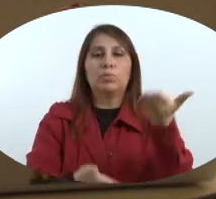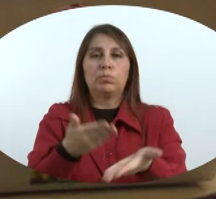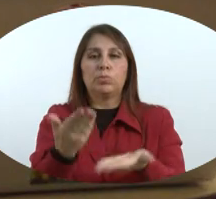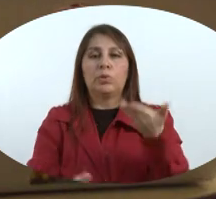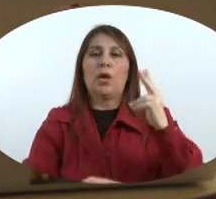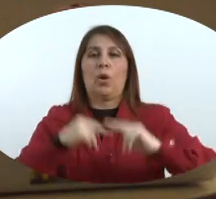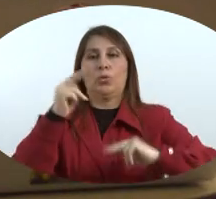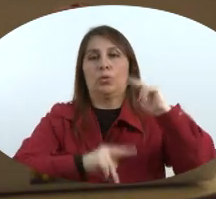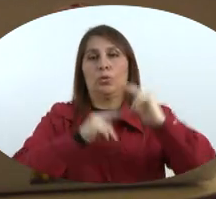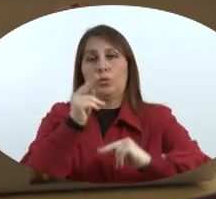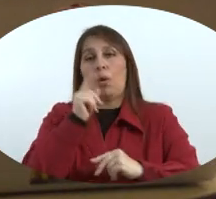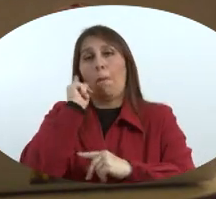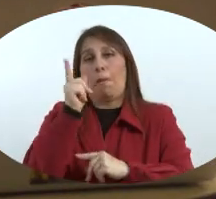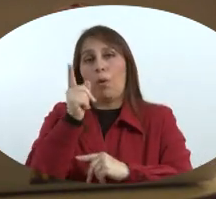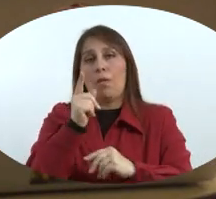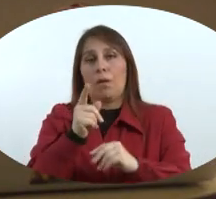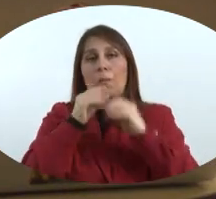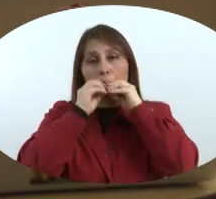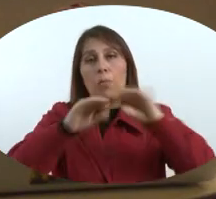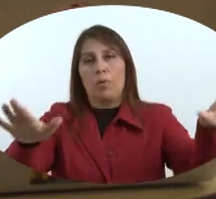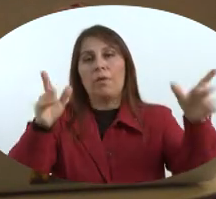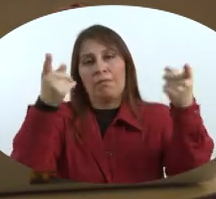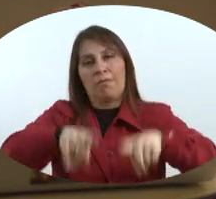de esa política pública también